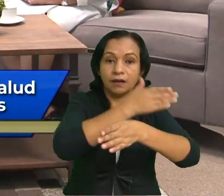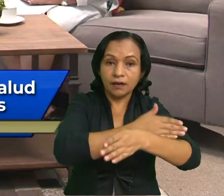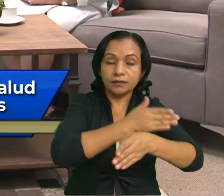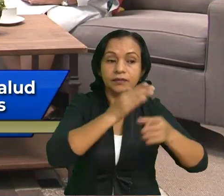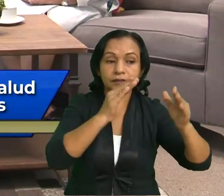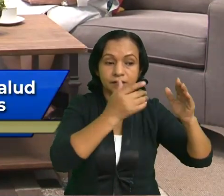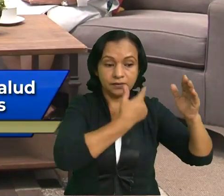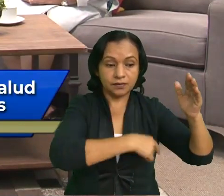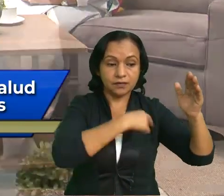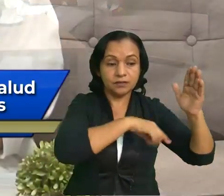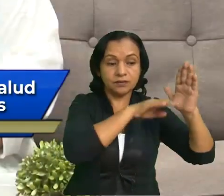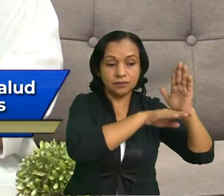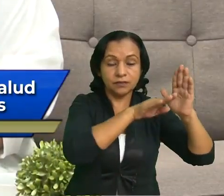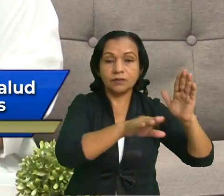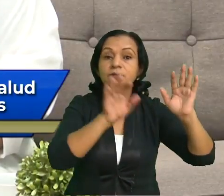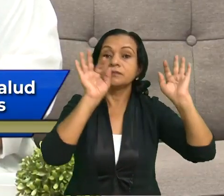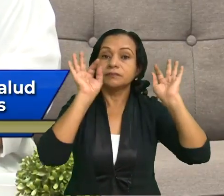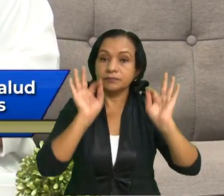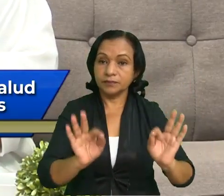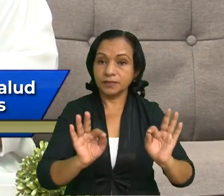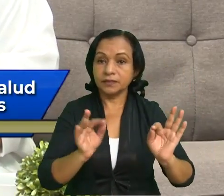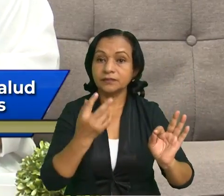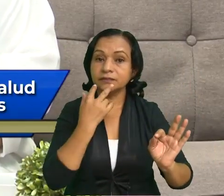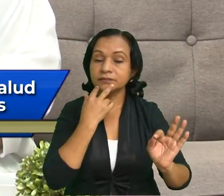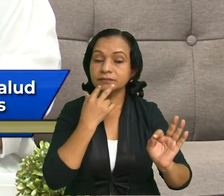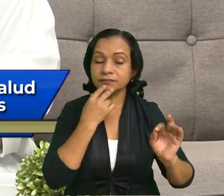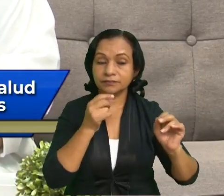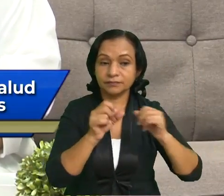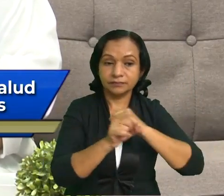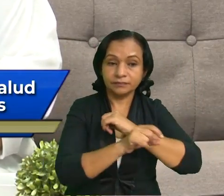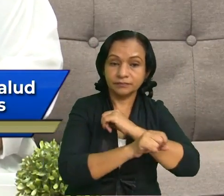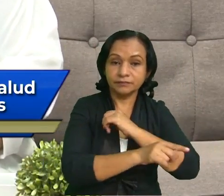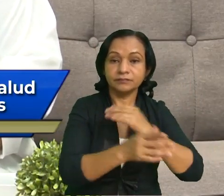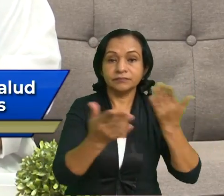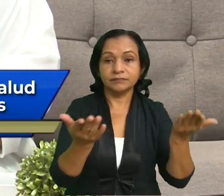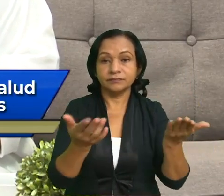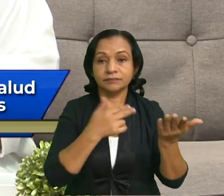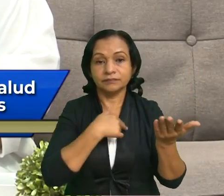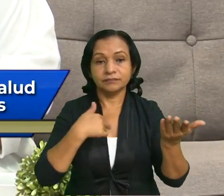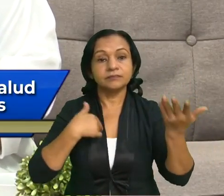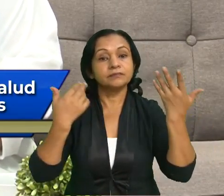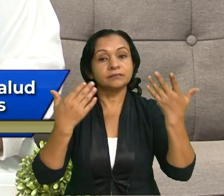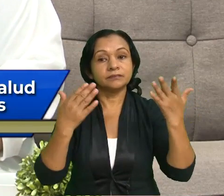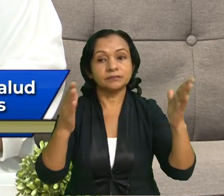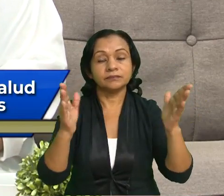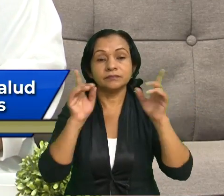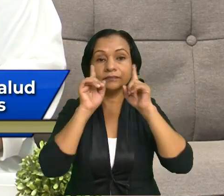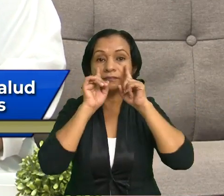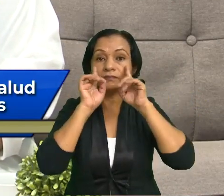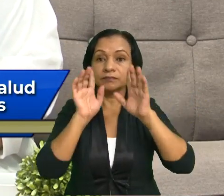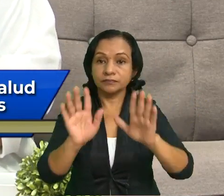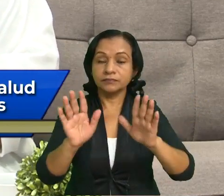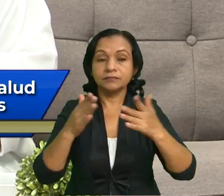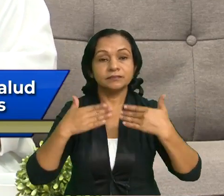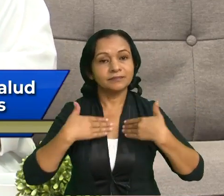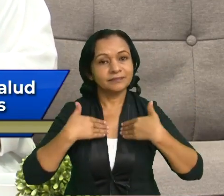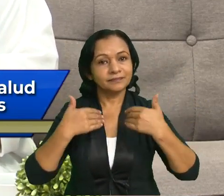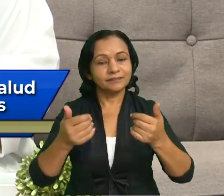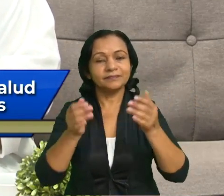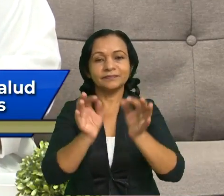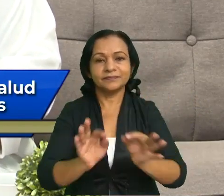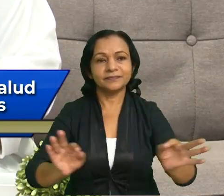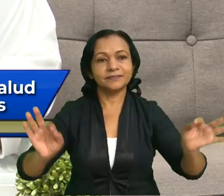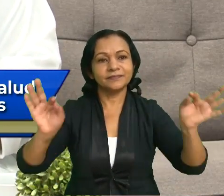albergues cuando ya las personas llegaran estuviesen limpios ordenados y tuviesen ya las condiciones del punto de vista preventivo en salud muy